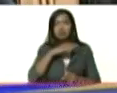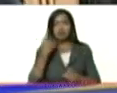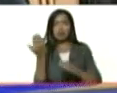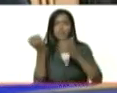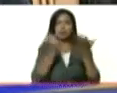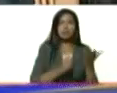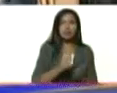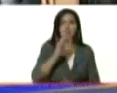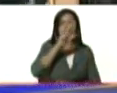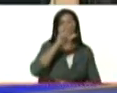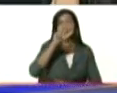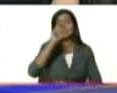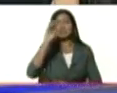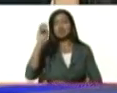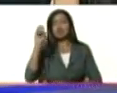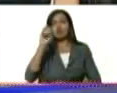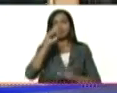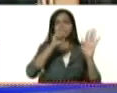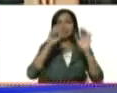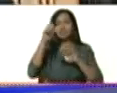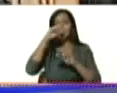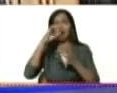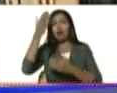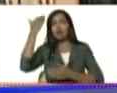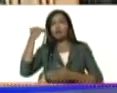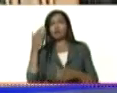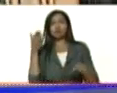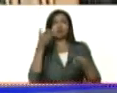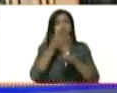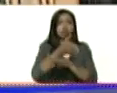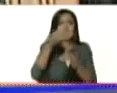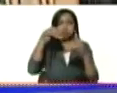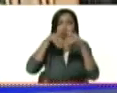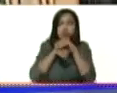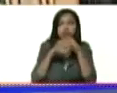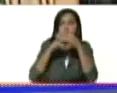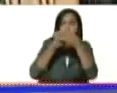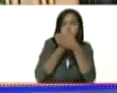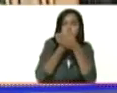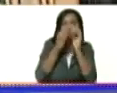300, 400, 500, 600 años, tuvieron que irse a las catacumbas,